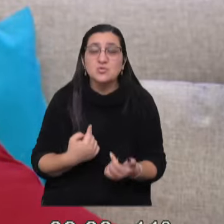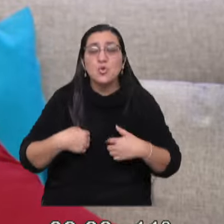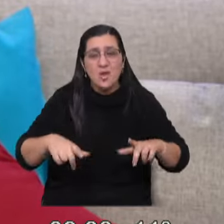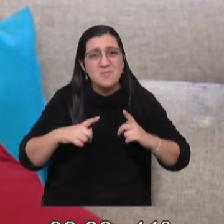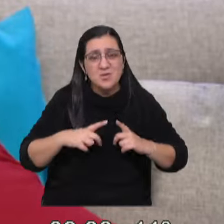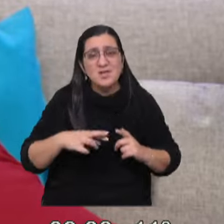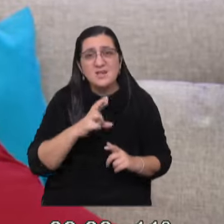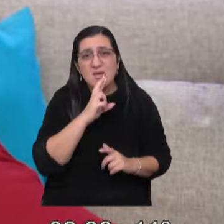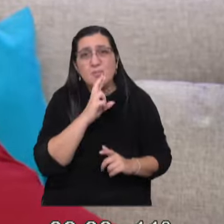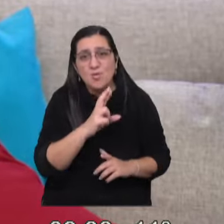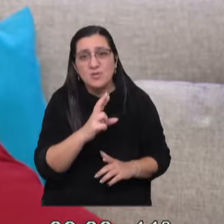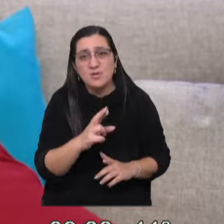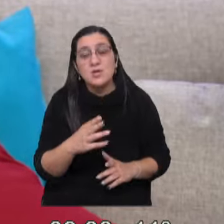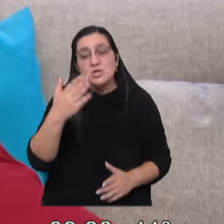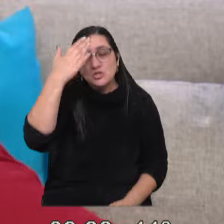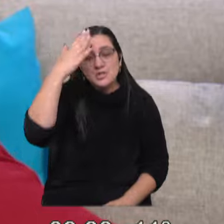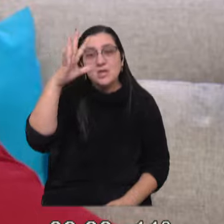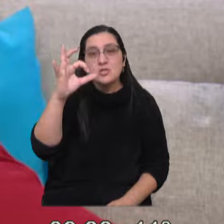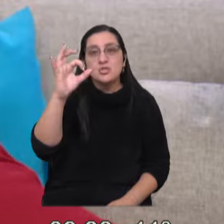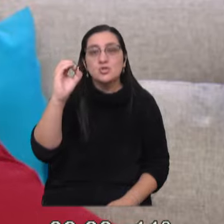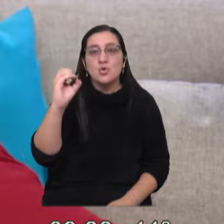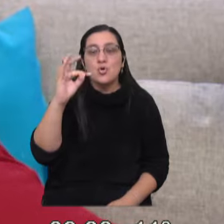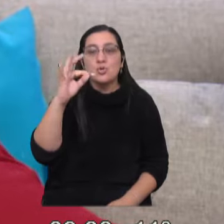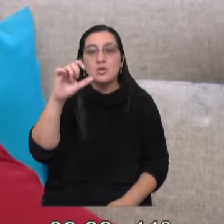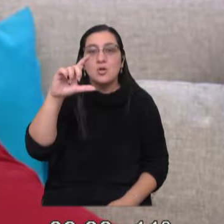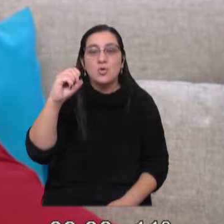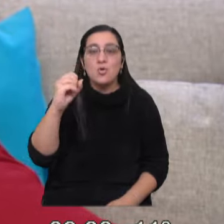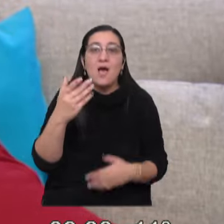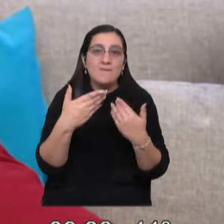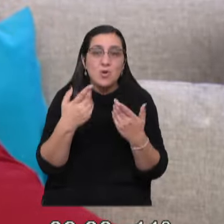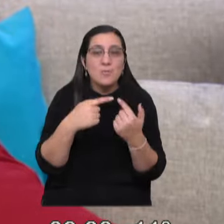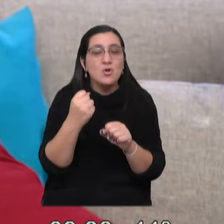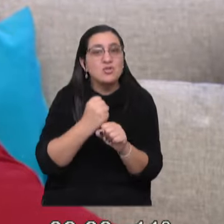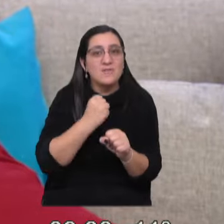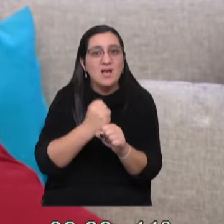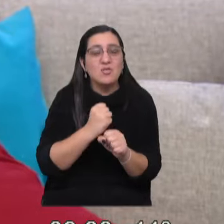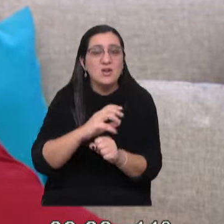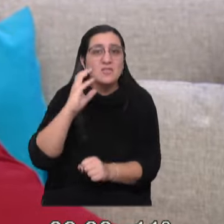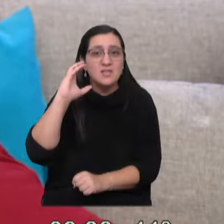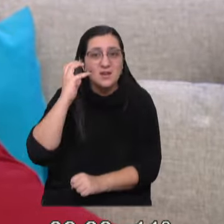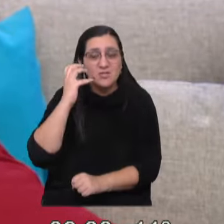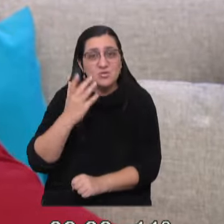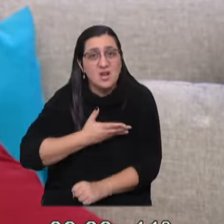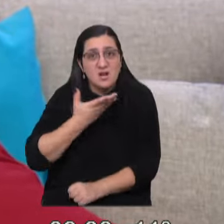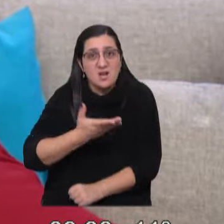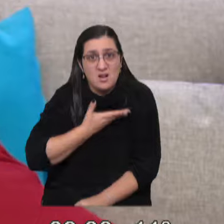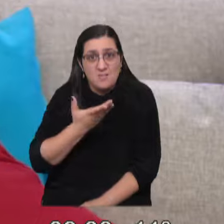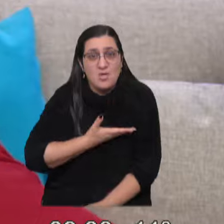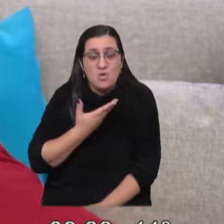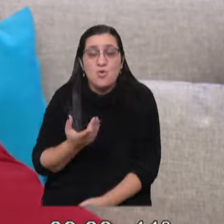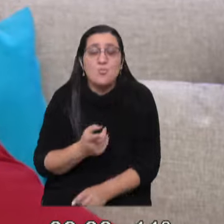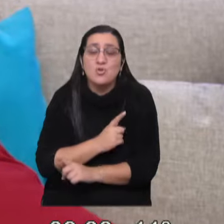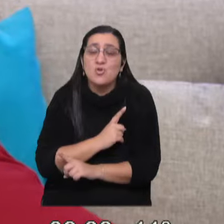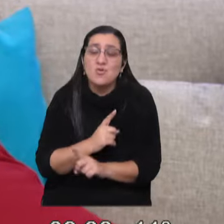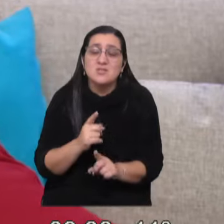esa respuesta cense que eso te lo habló hace poquito pero los trabajadores de las radios están haciendo suyo un reclamo porque no es de